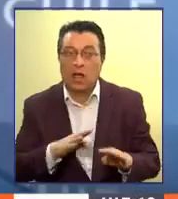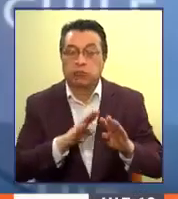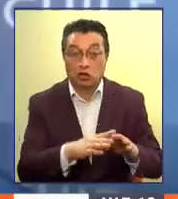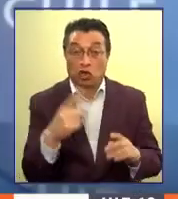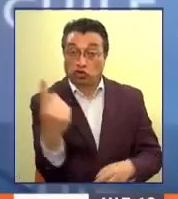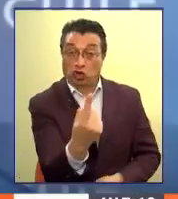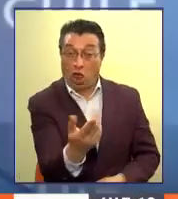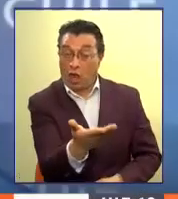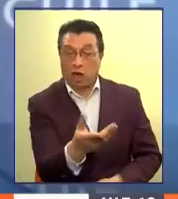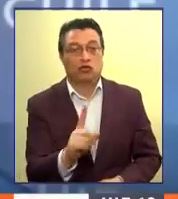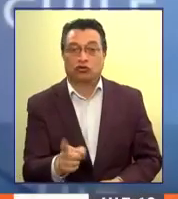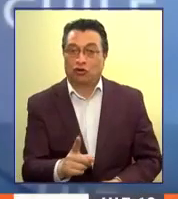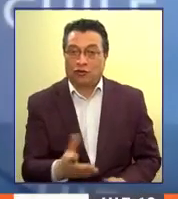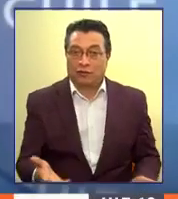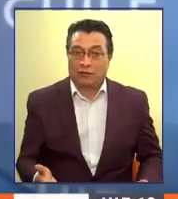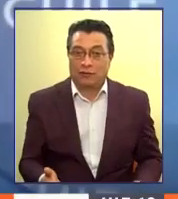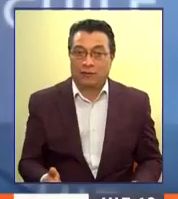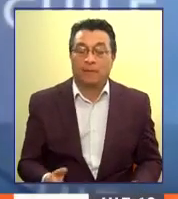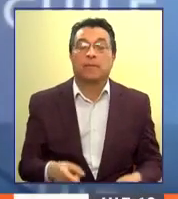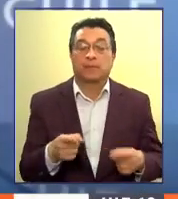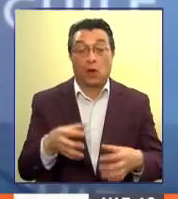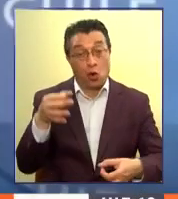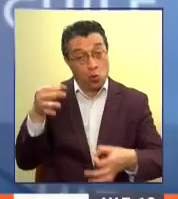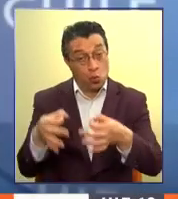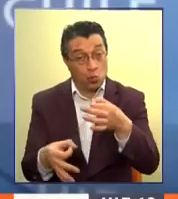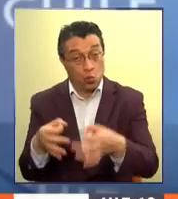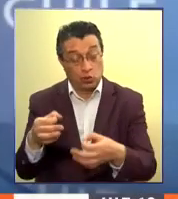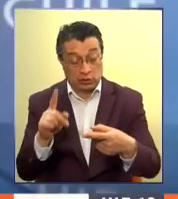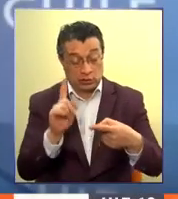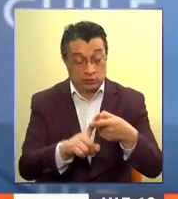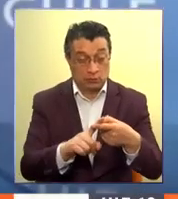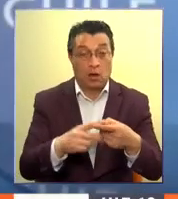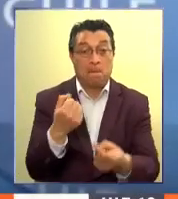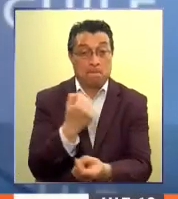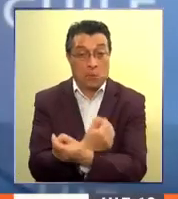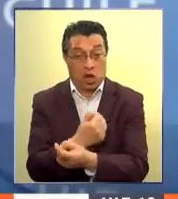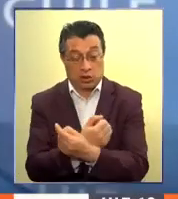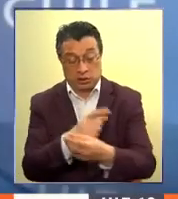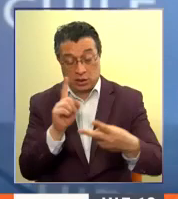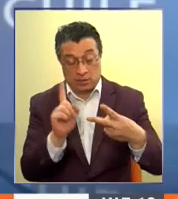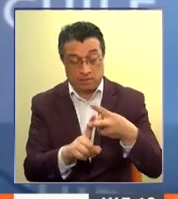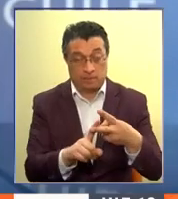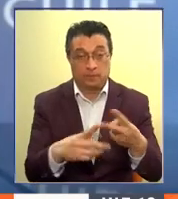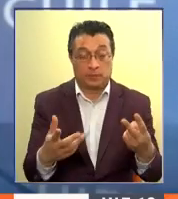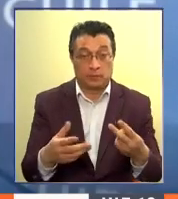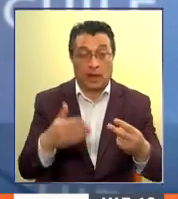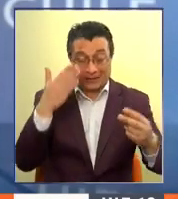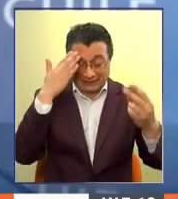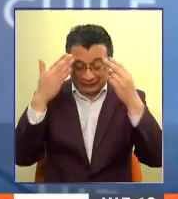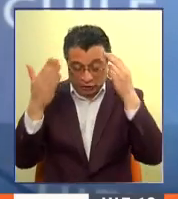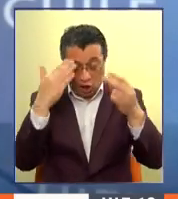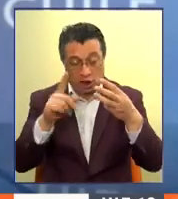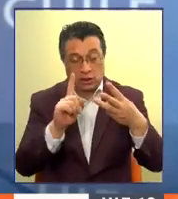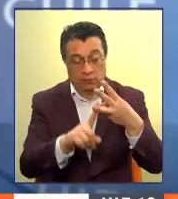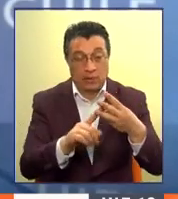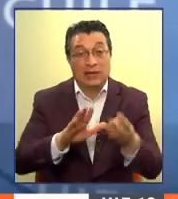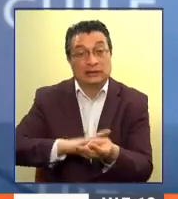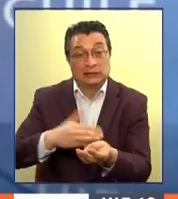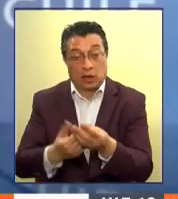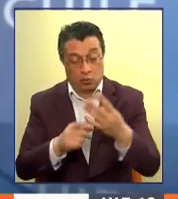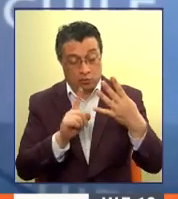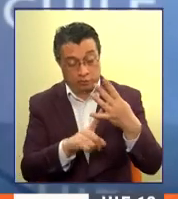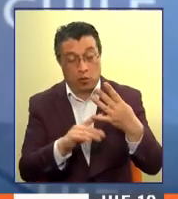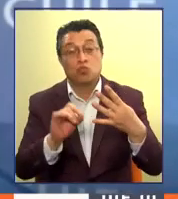hará. Desde lo que es justicia, lo que son las policías, la parte psicológica, la parte de salud, o sea, son